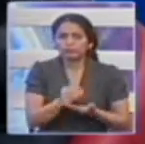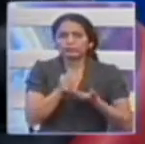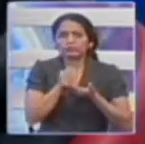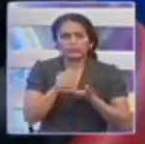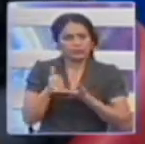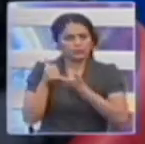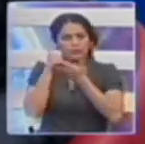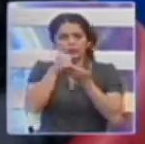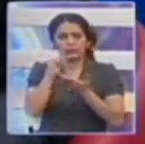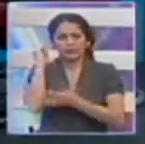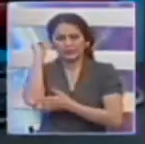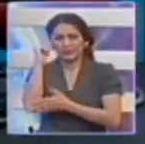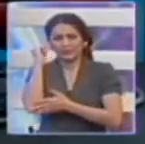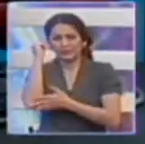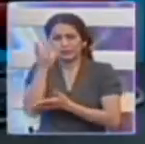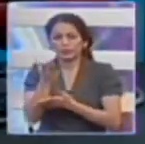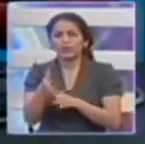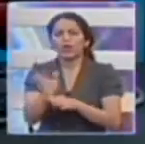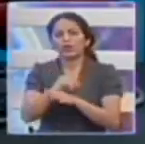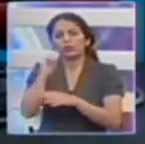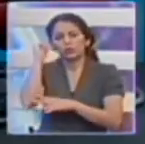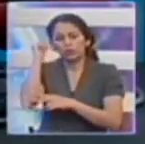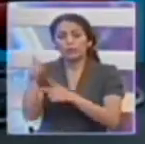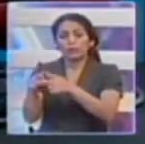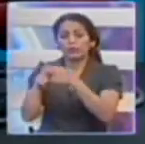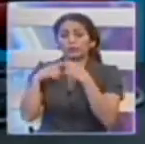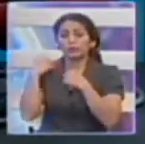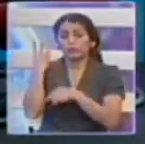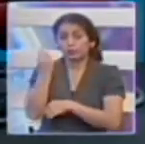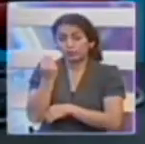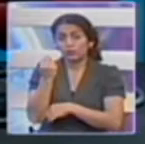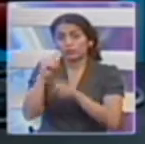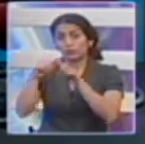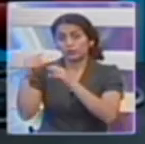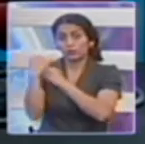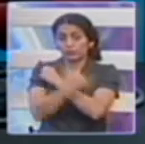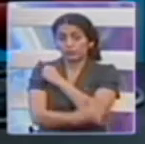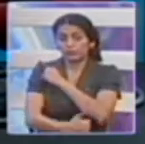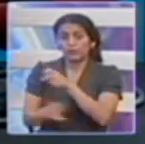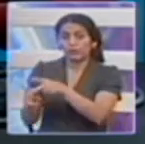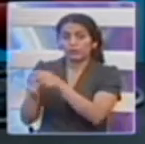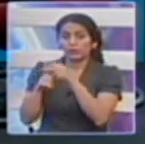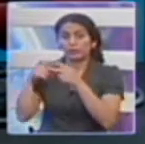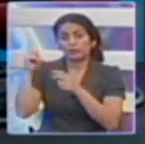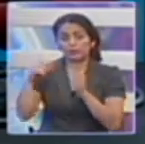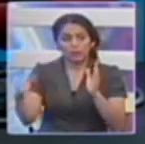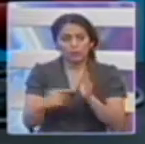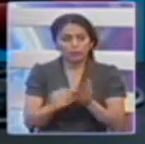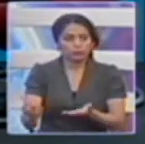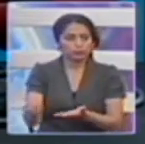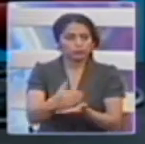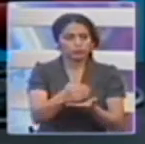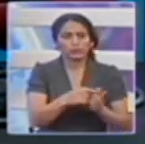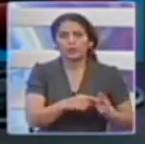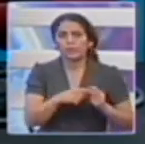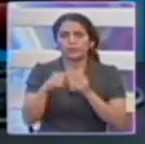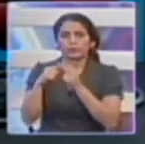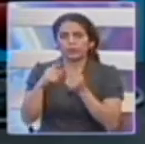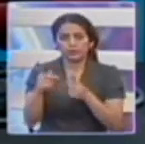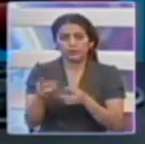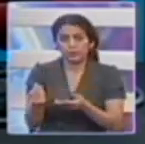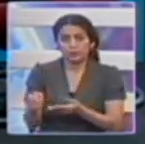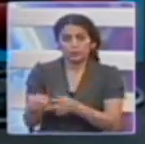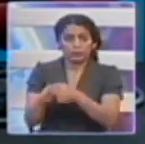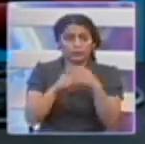compromisos. Sobre todo compromisos de deuda que han venido incrementándose tremendamente en los últimos tiempos y fruto también de todo este marco regulatorio. Porque aquí